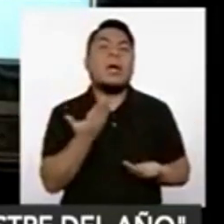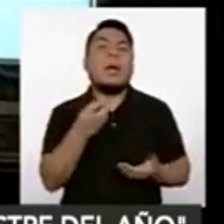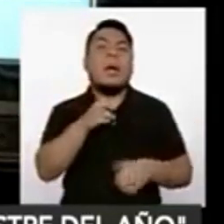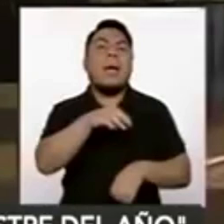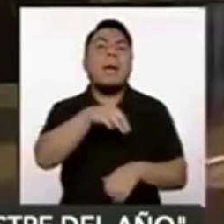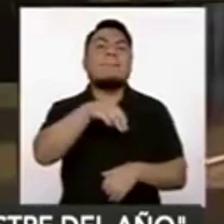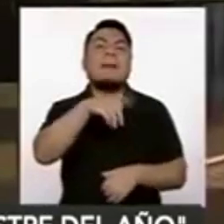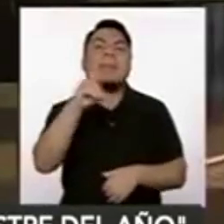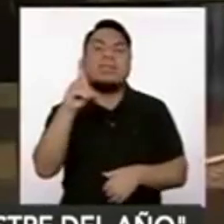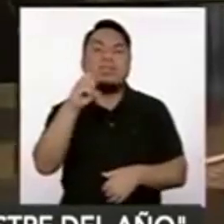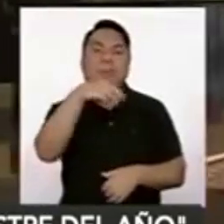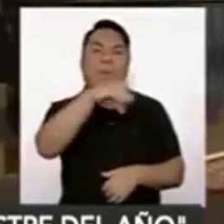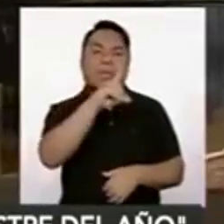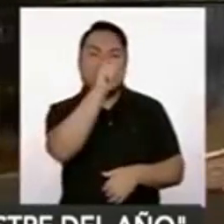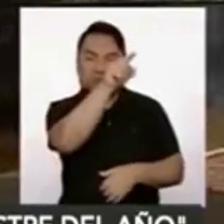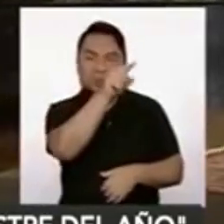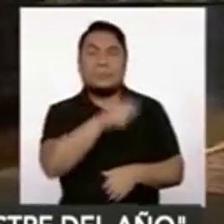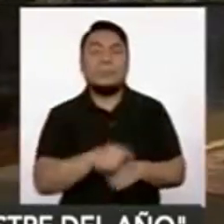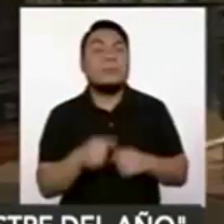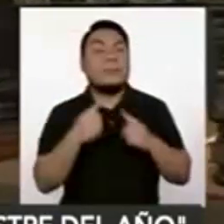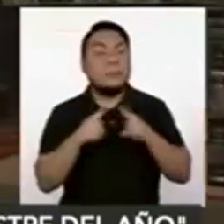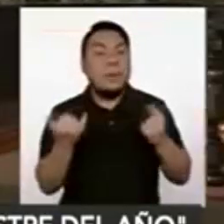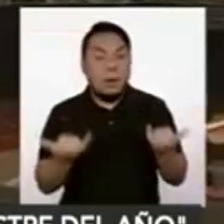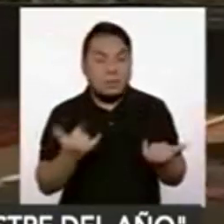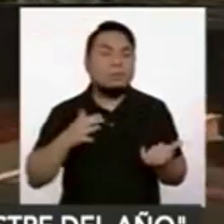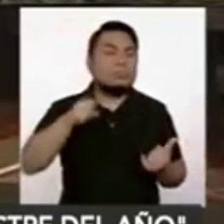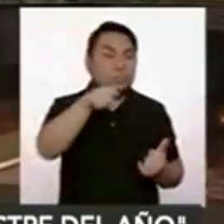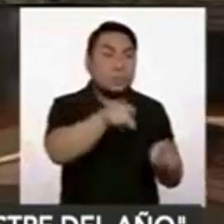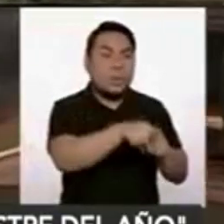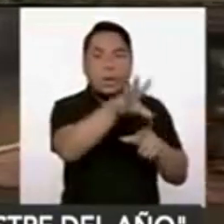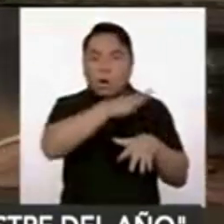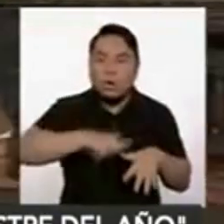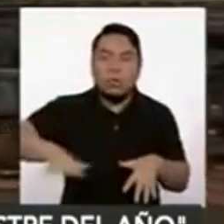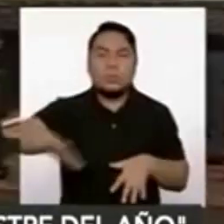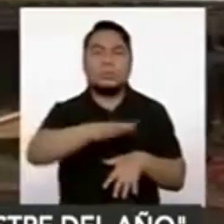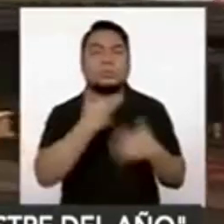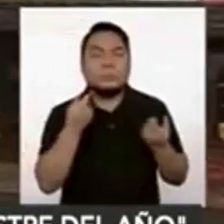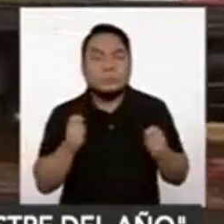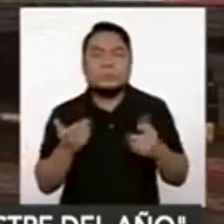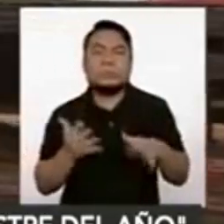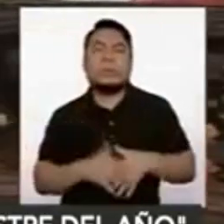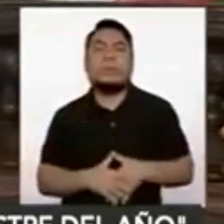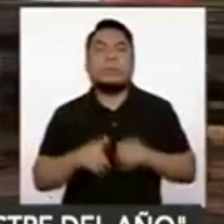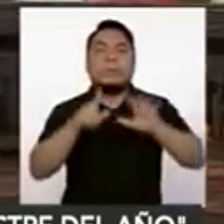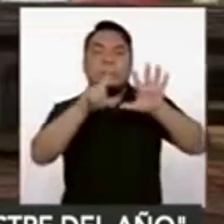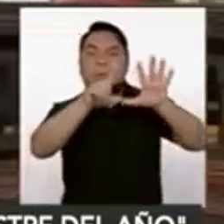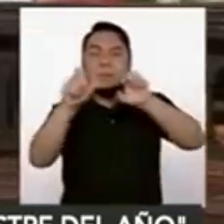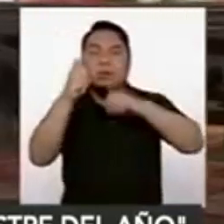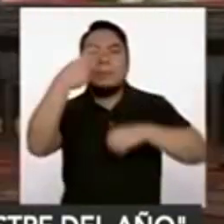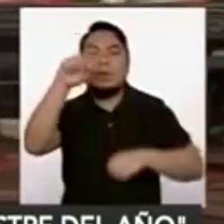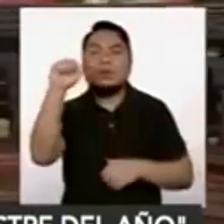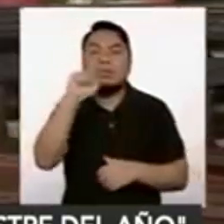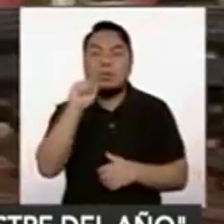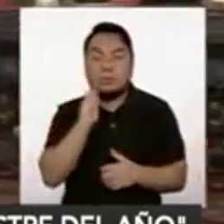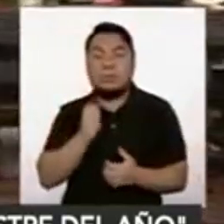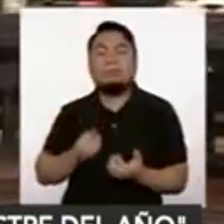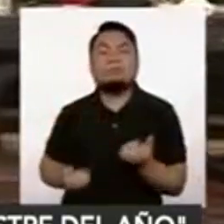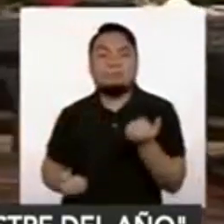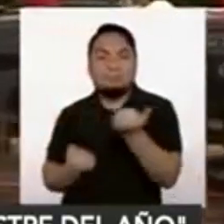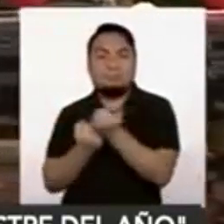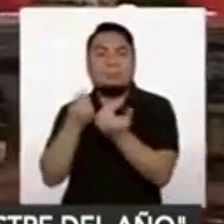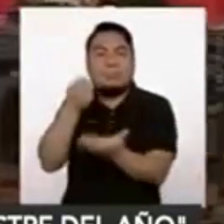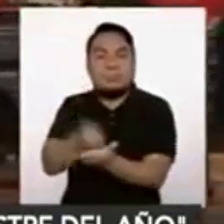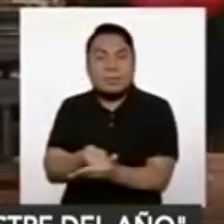Dios. Pero ahora tenemos que hacerlo a nivel nacional, con un esfuerzo de cerca de los 700 millones de soles